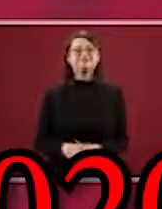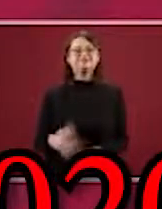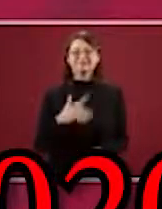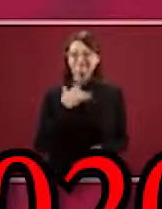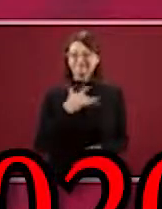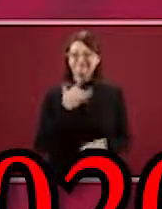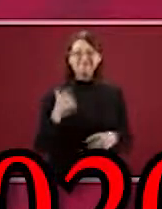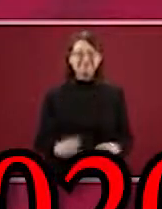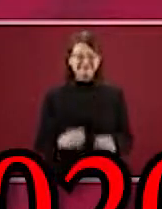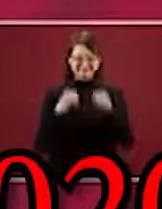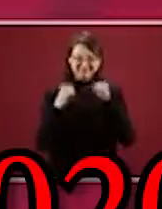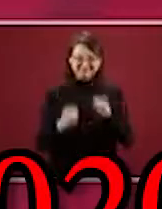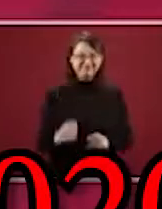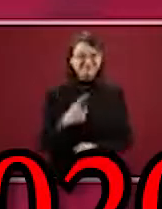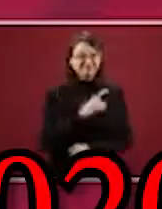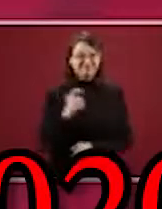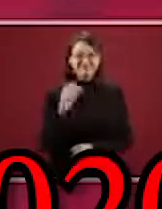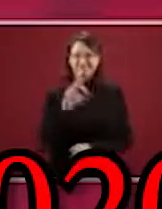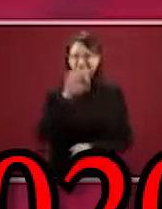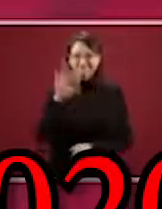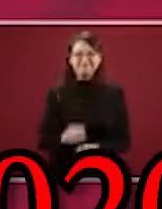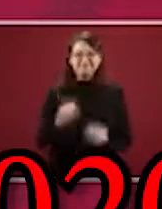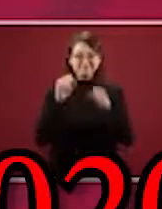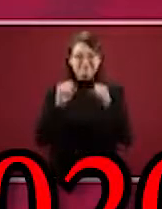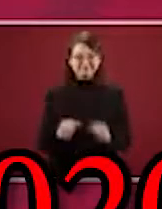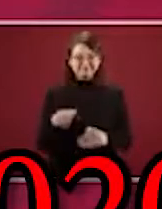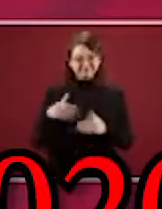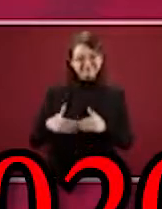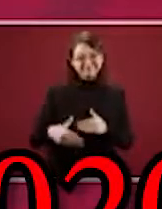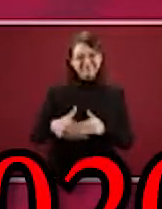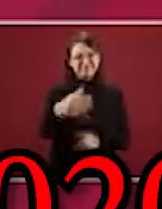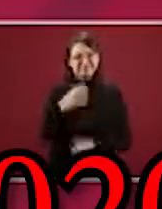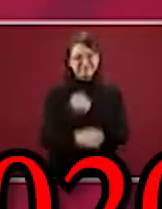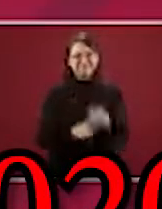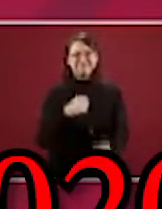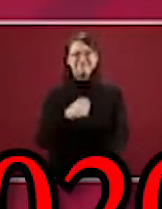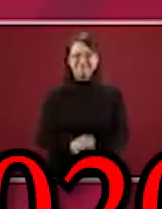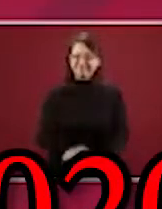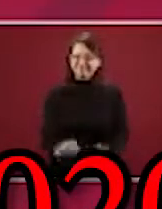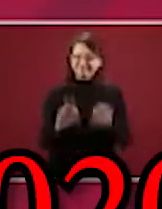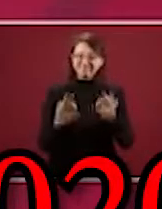absolutamente seguros, de que nos va a ir bien este año.